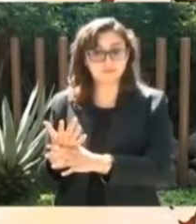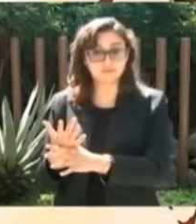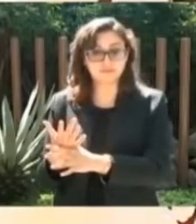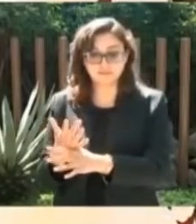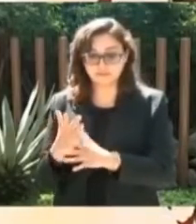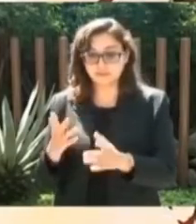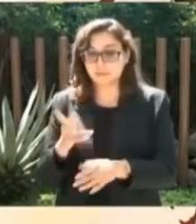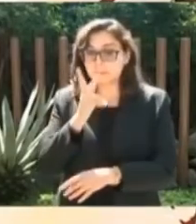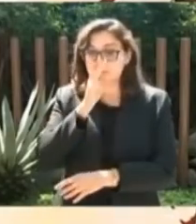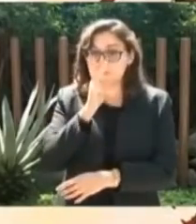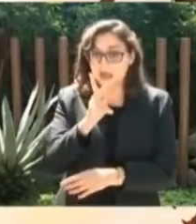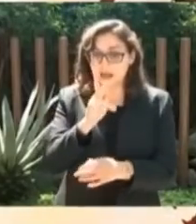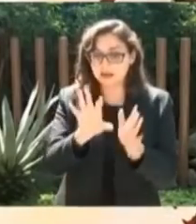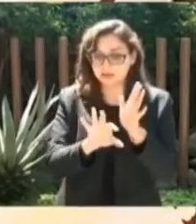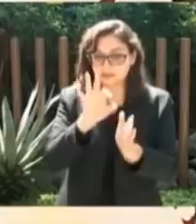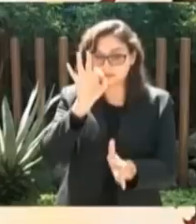así